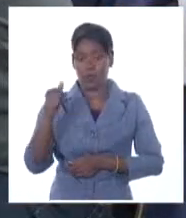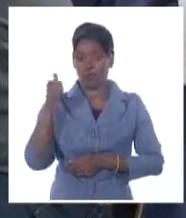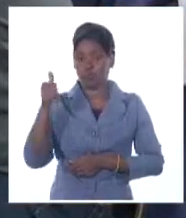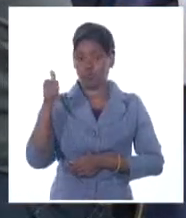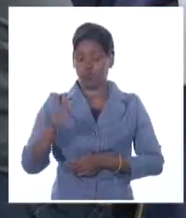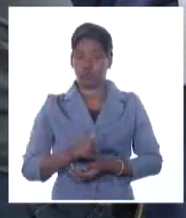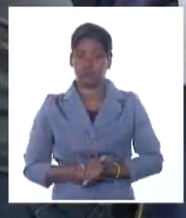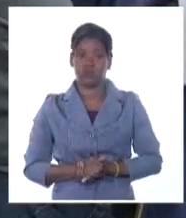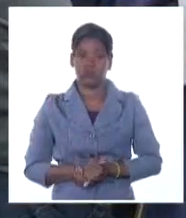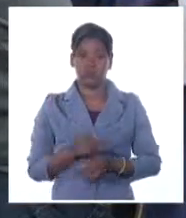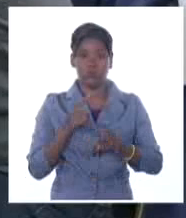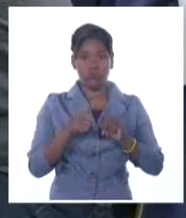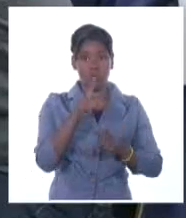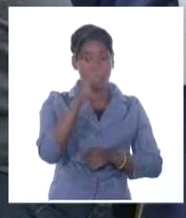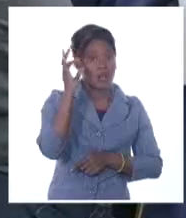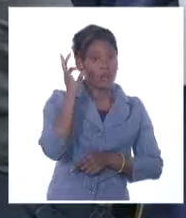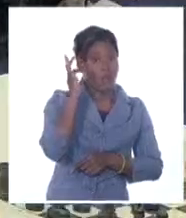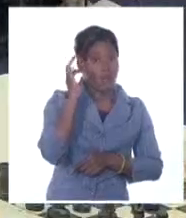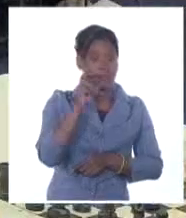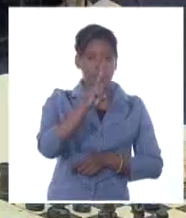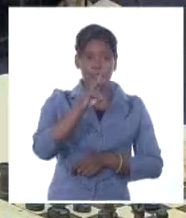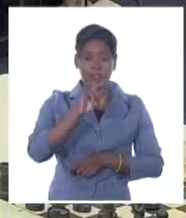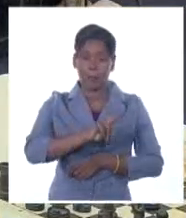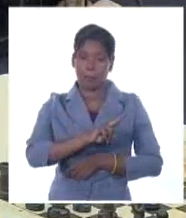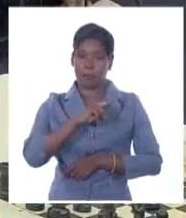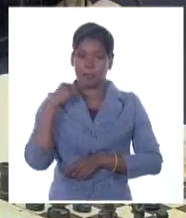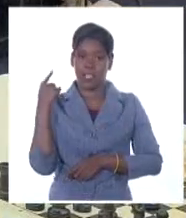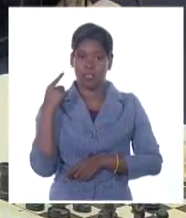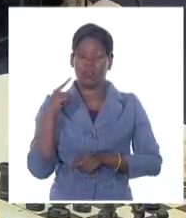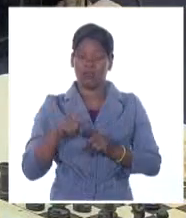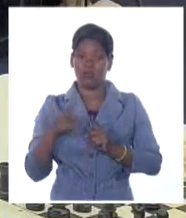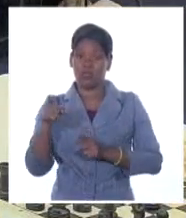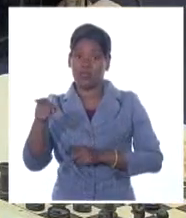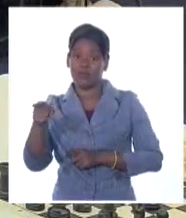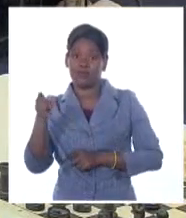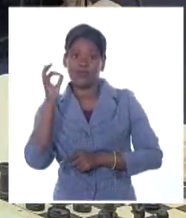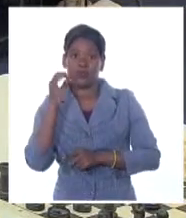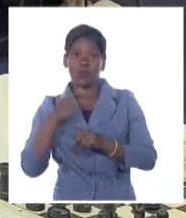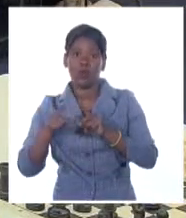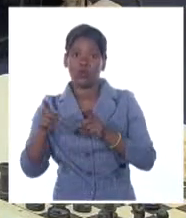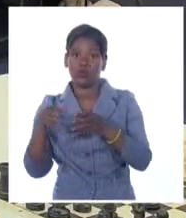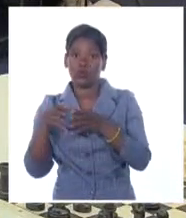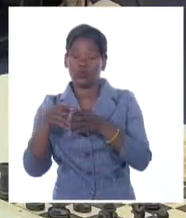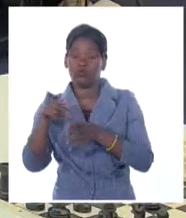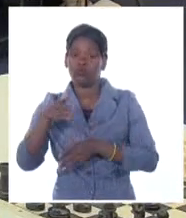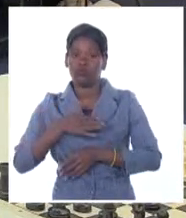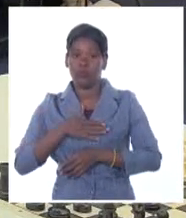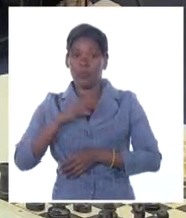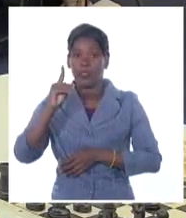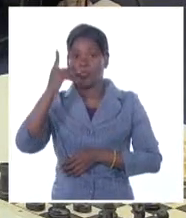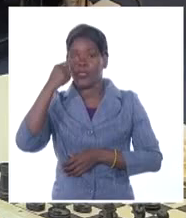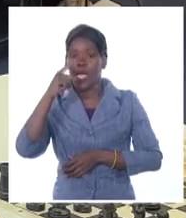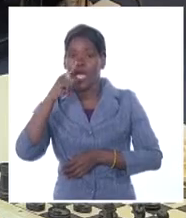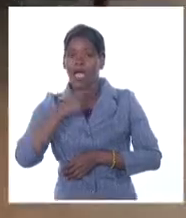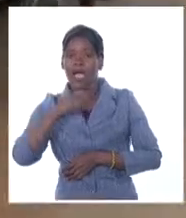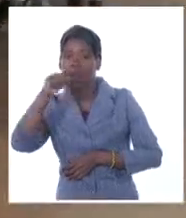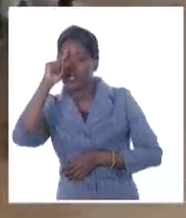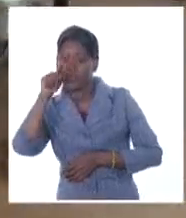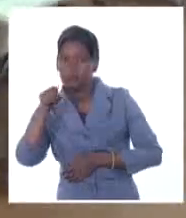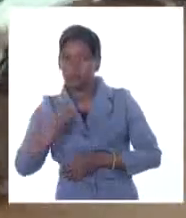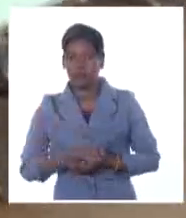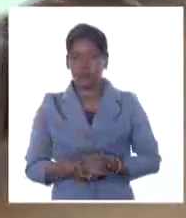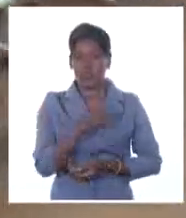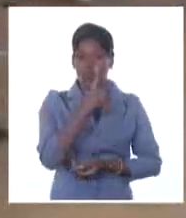Almeida cayó en 36 movidas de un ataque Tomposki ante el danés Jonas Hull. Y Lelis Martínez acaba de